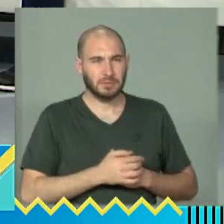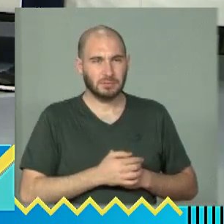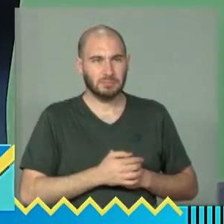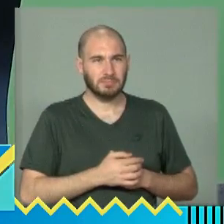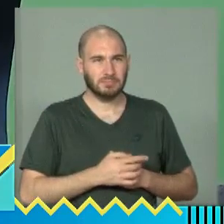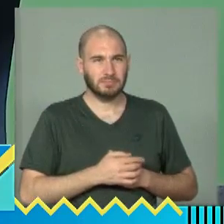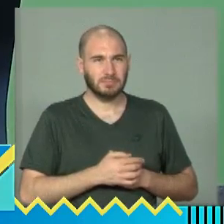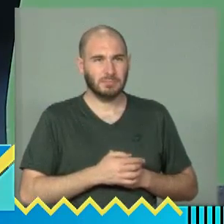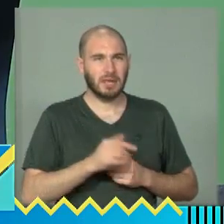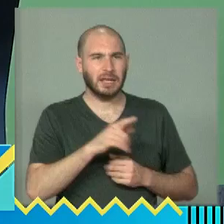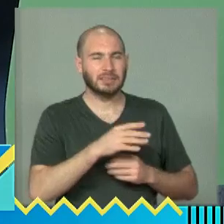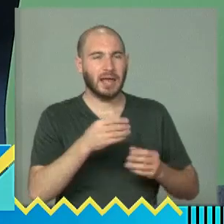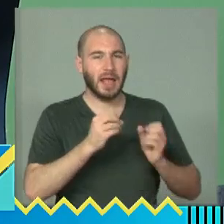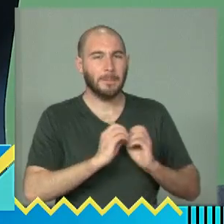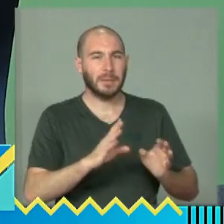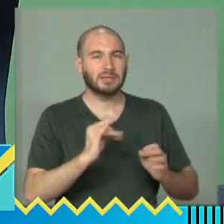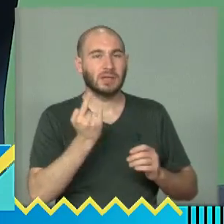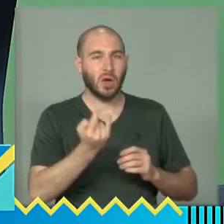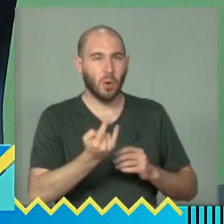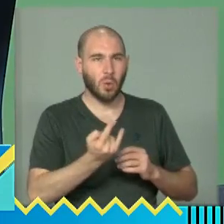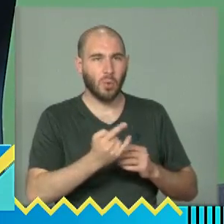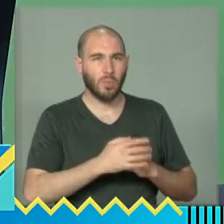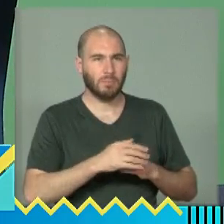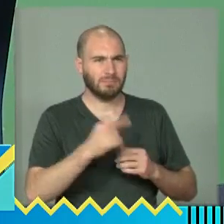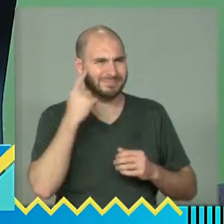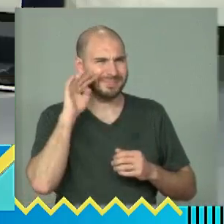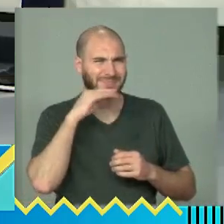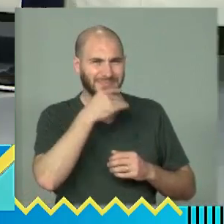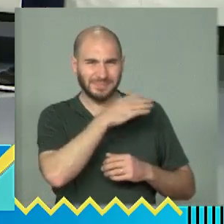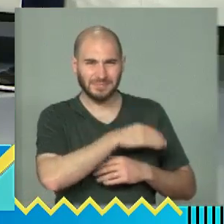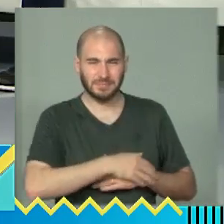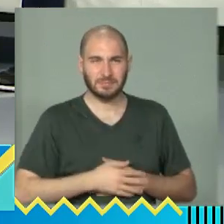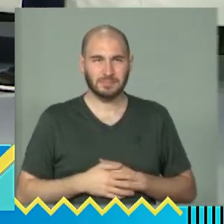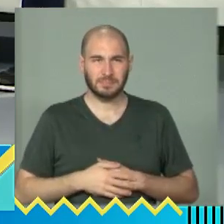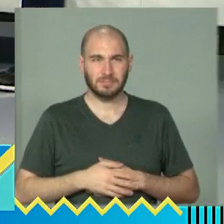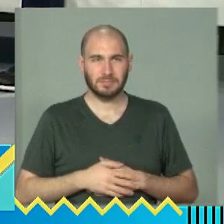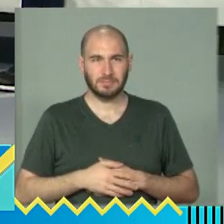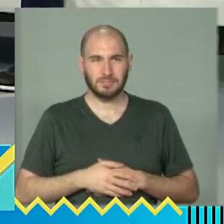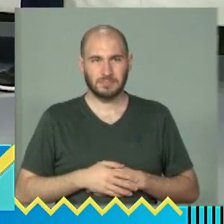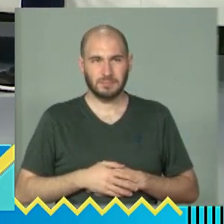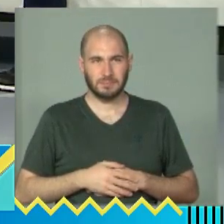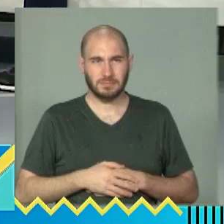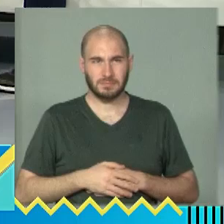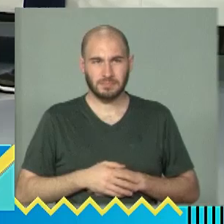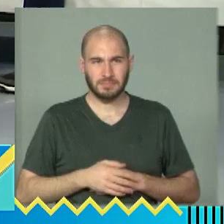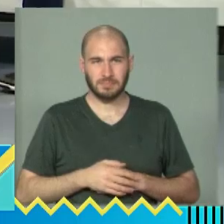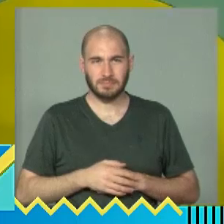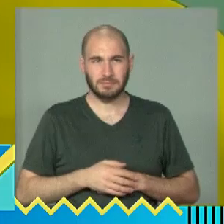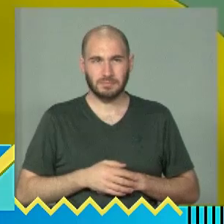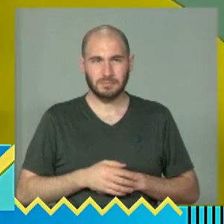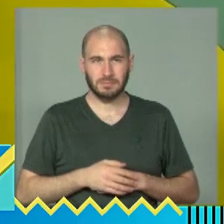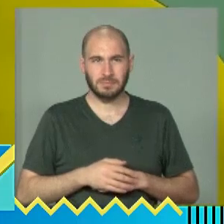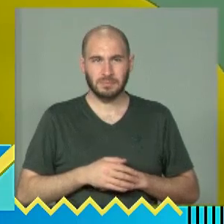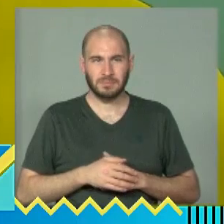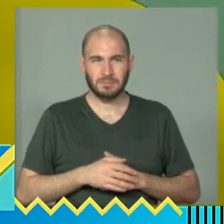forma que este Emprende U pase a ser un emprende provincial que participe en muchas escuelas? Sí, por supuesto que puede ser un emprende provincial, y